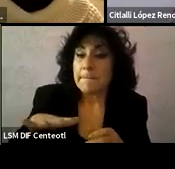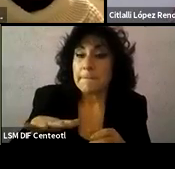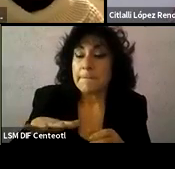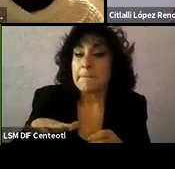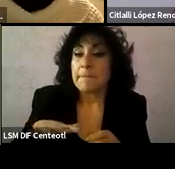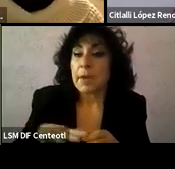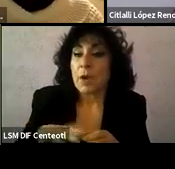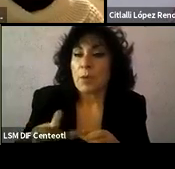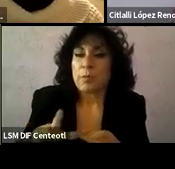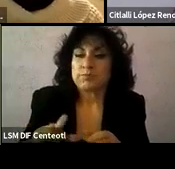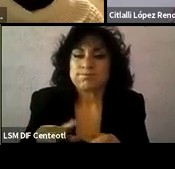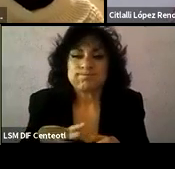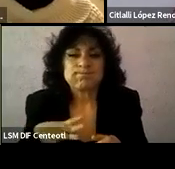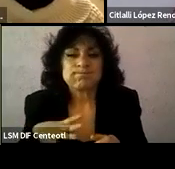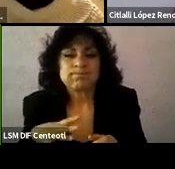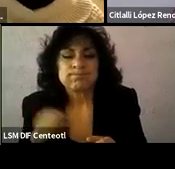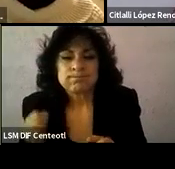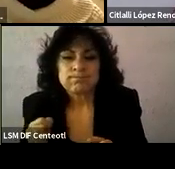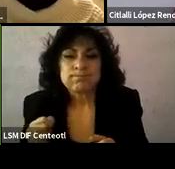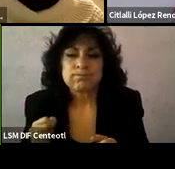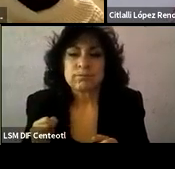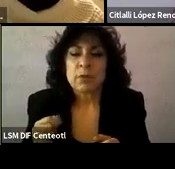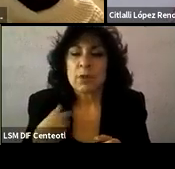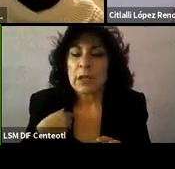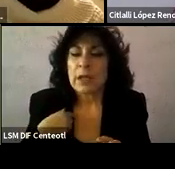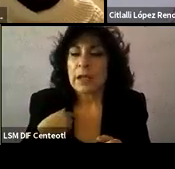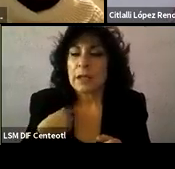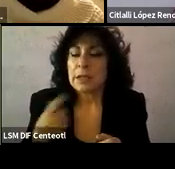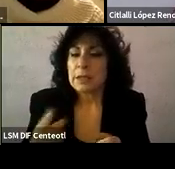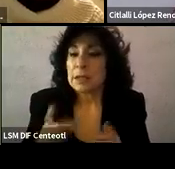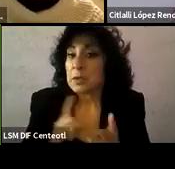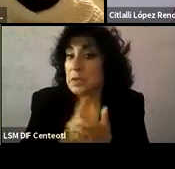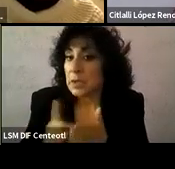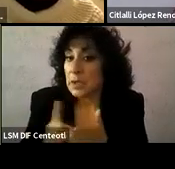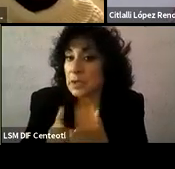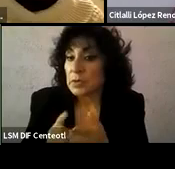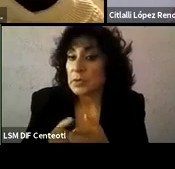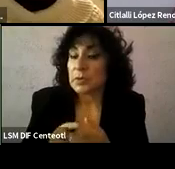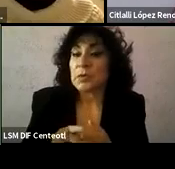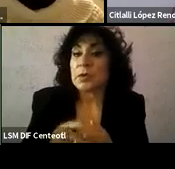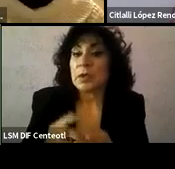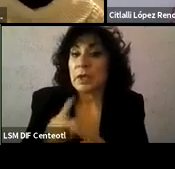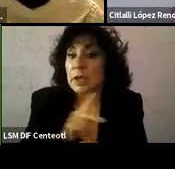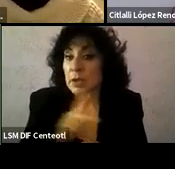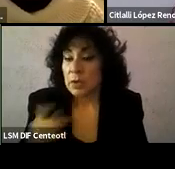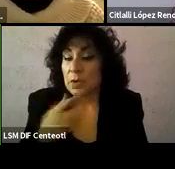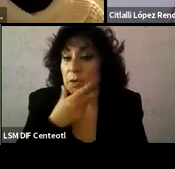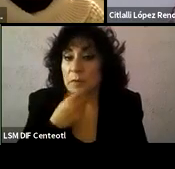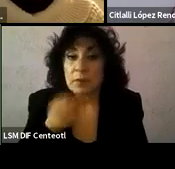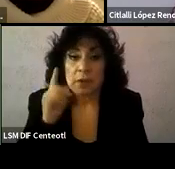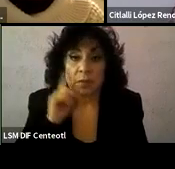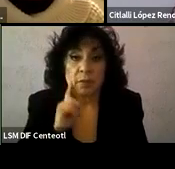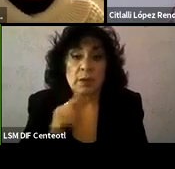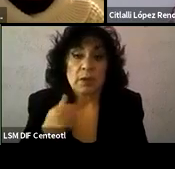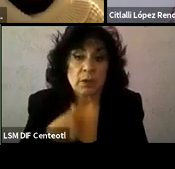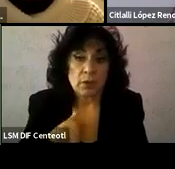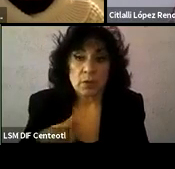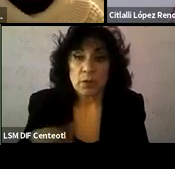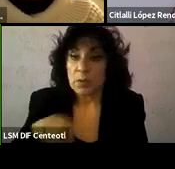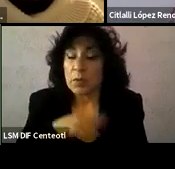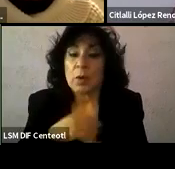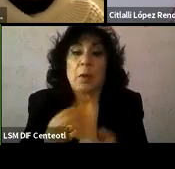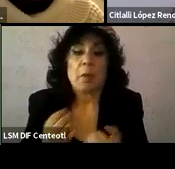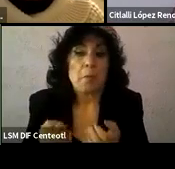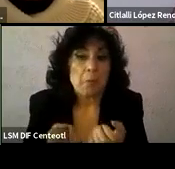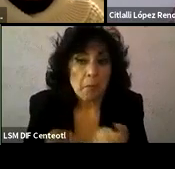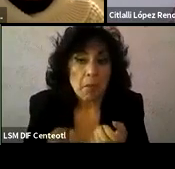digamos, como desde la posibilidad de ejercer los derechos de todos y todas, como también el derecho a la